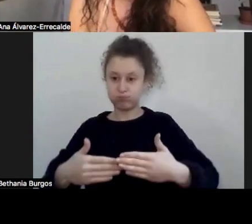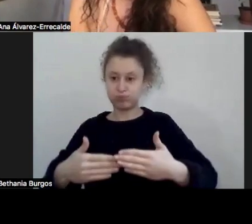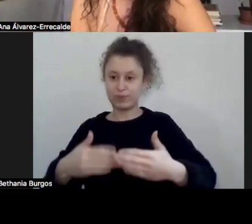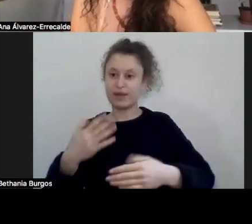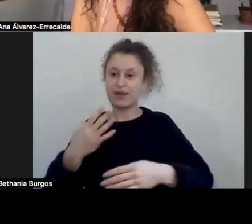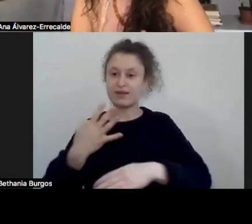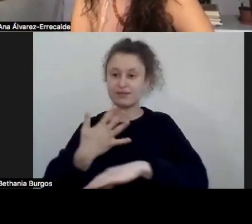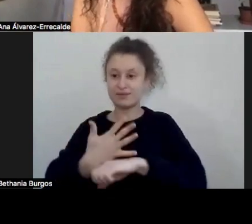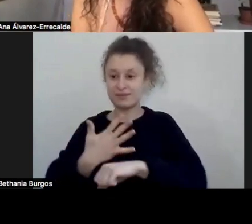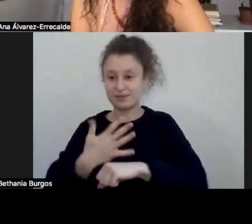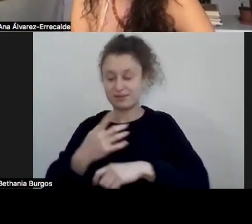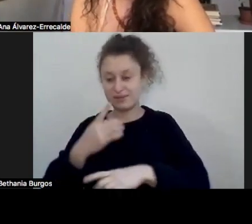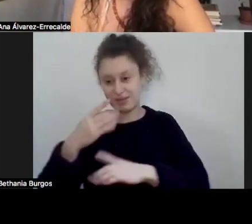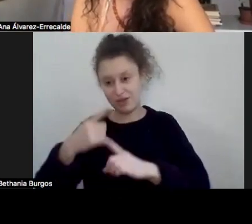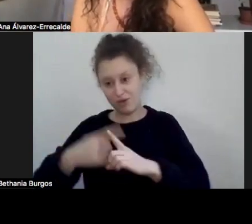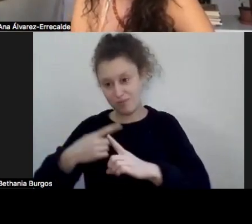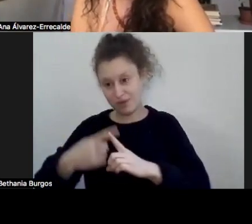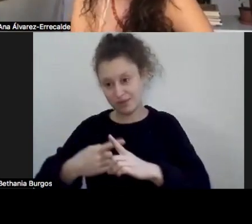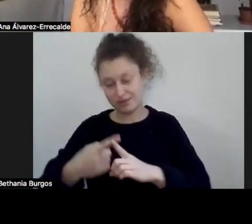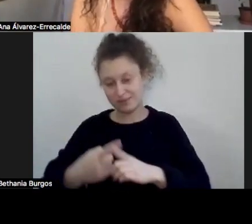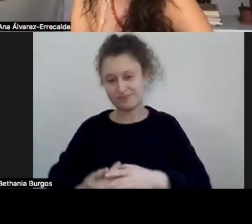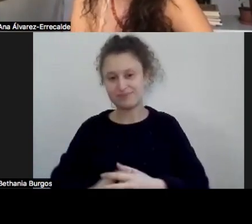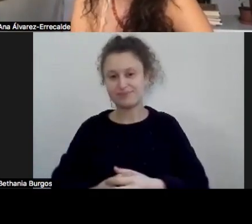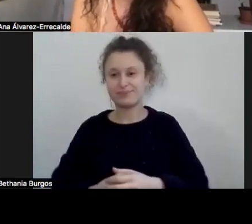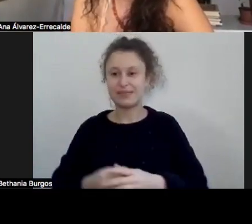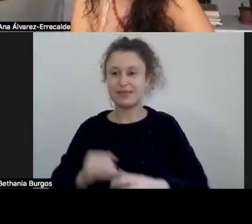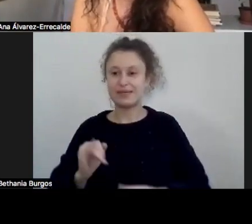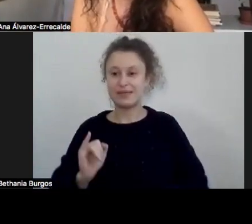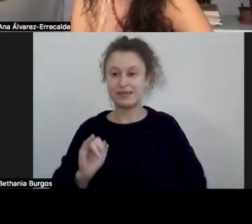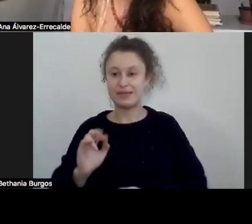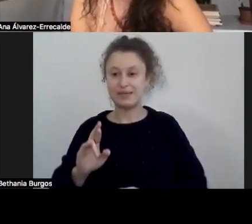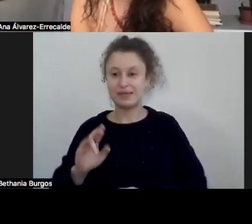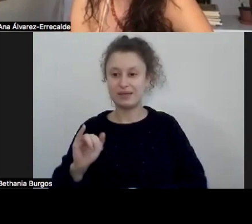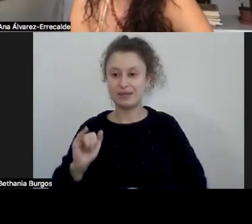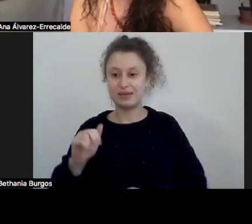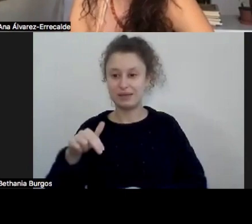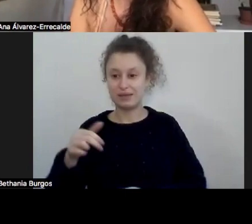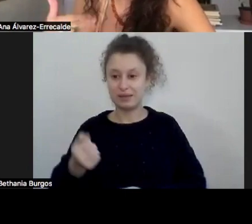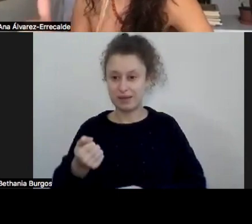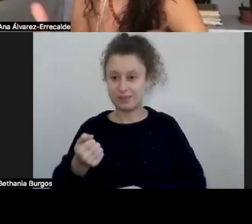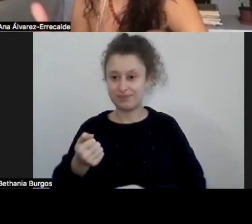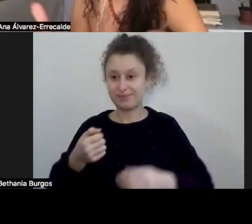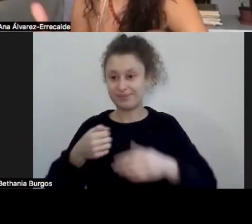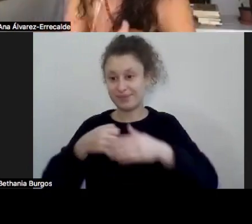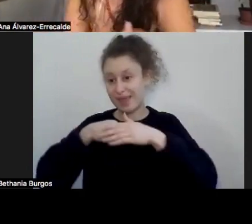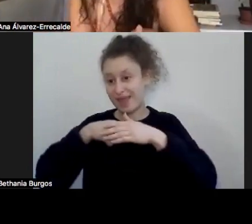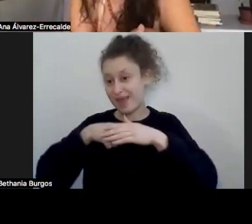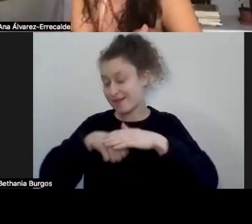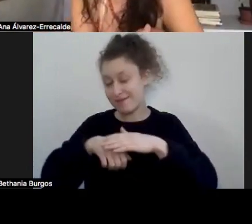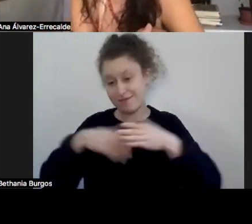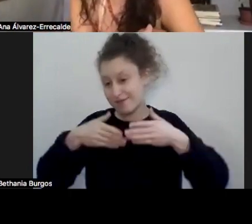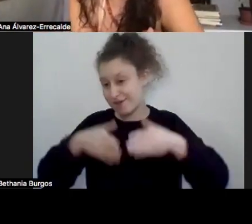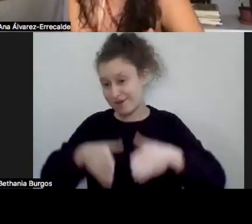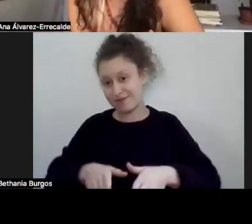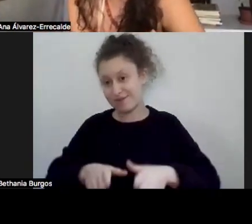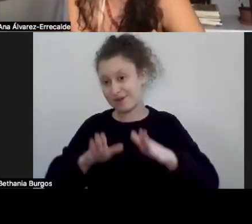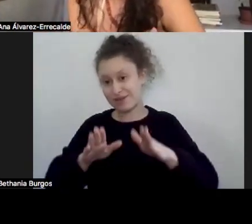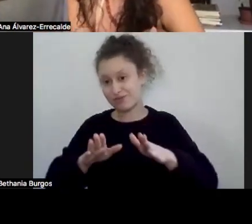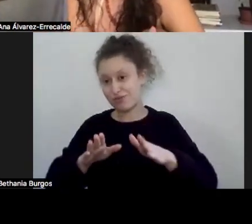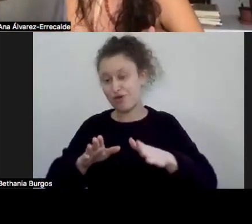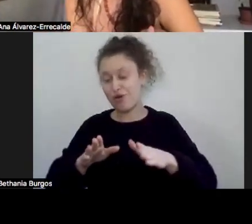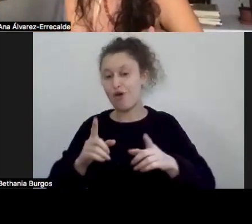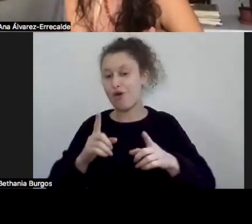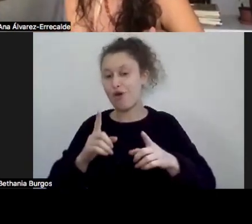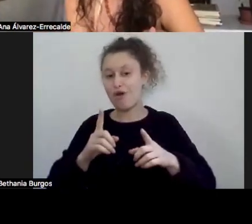Irina, que de hecho nació el día que nació mi segunda hija, muchos años después, pero el 11 de